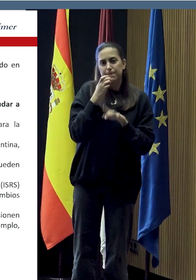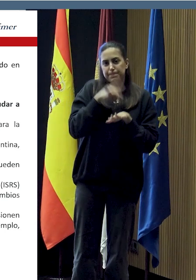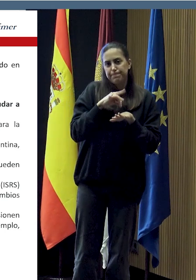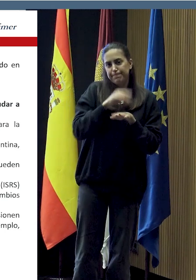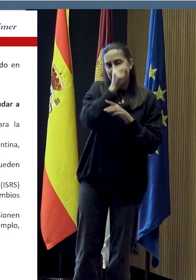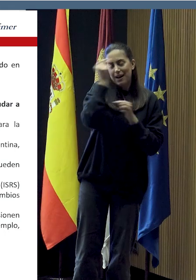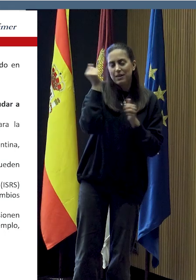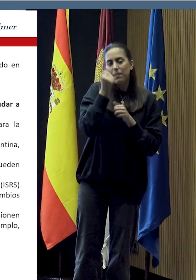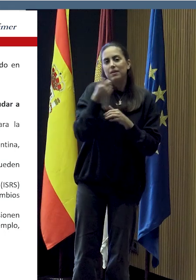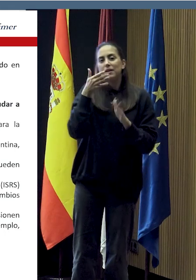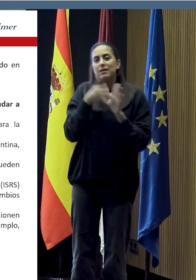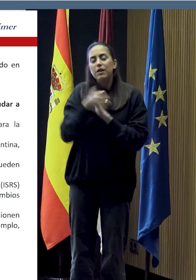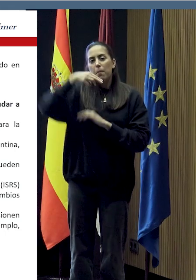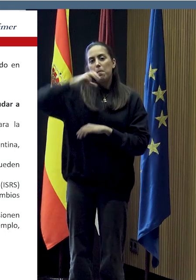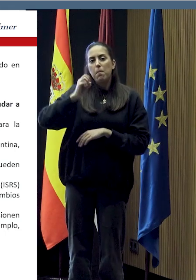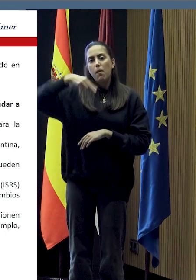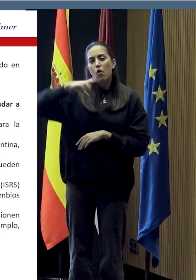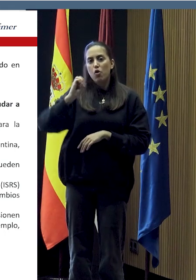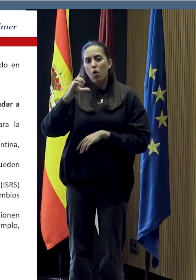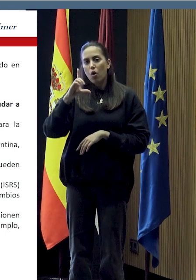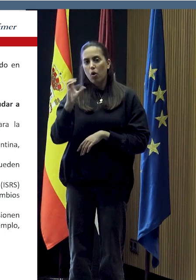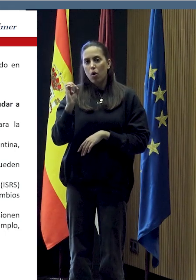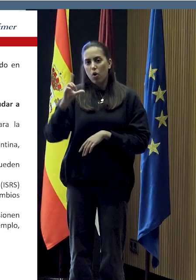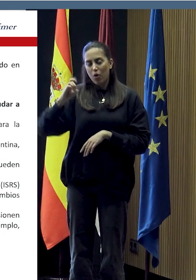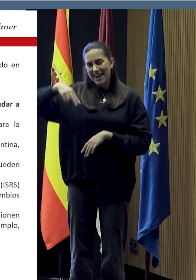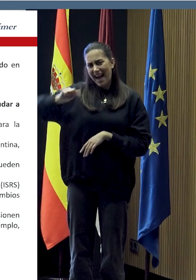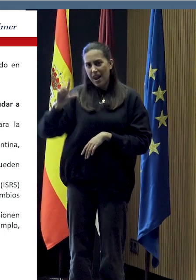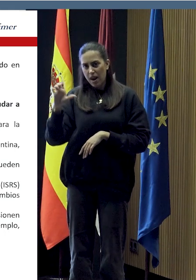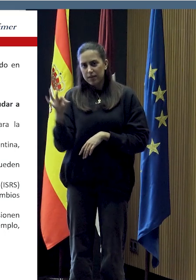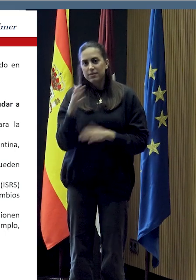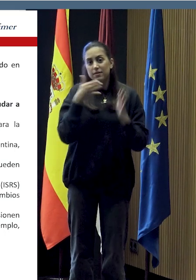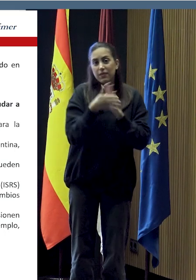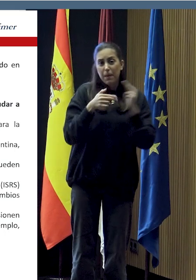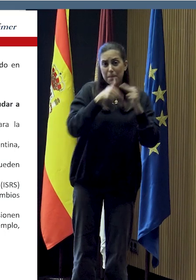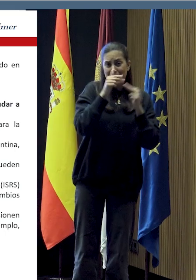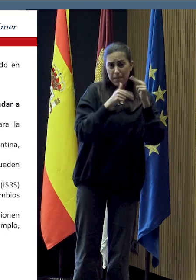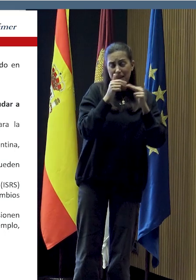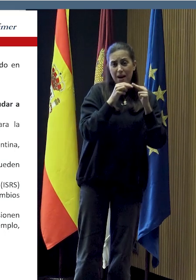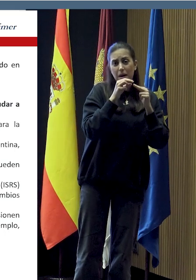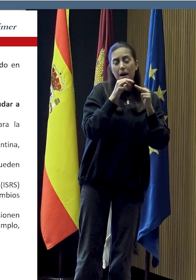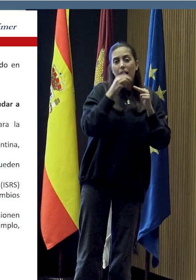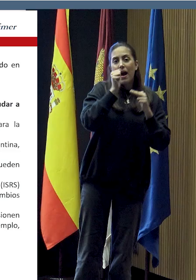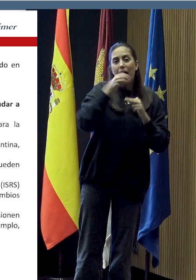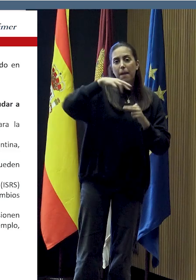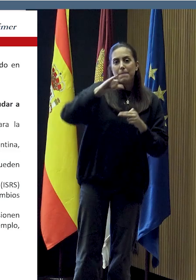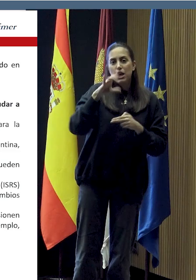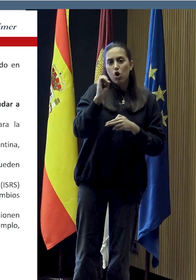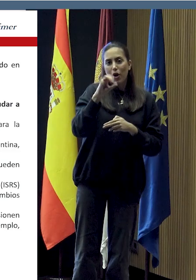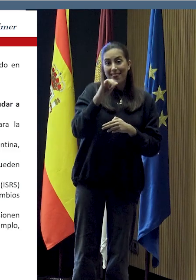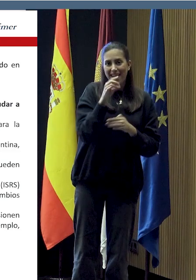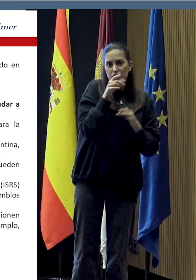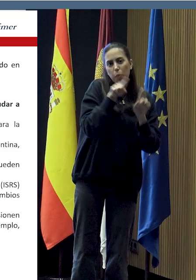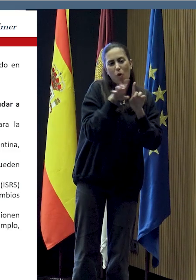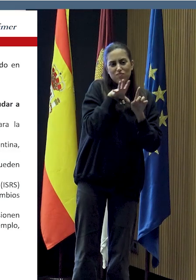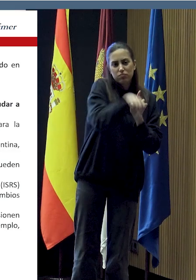son anticuerpos monoclonales que lo que hacen es atrapar la proteína beta-amiloide y quitarla de en medio. Claro, si sabemos que hay una proteína